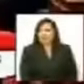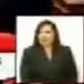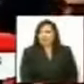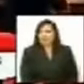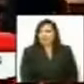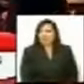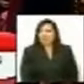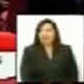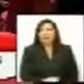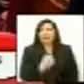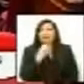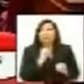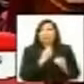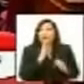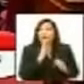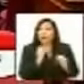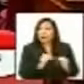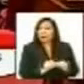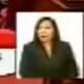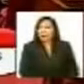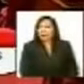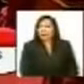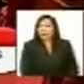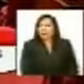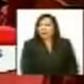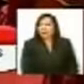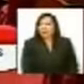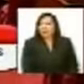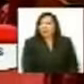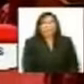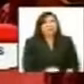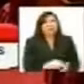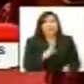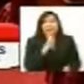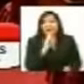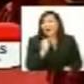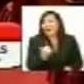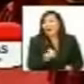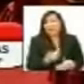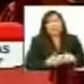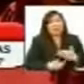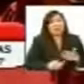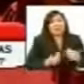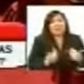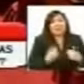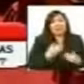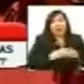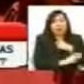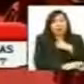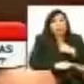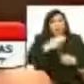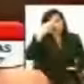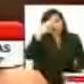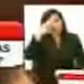Muy buenas tardes, claro que sí. Trataré de ser muy breve, solamente exponer de manera muy rápida los avances que se han tenido en México en